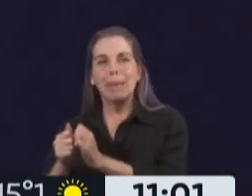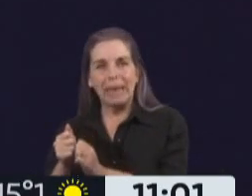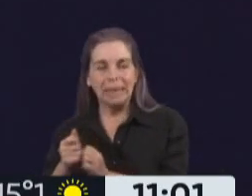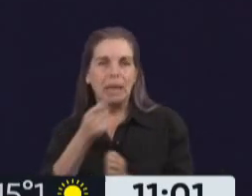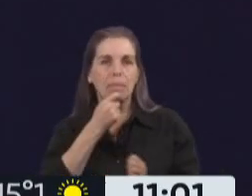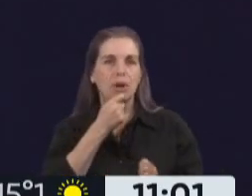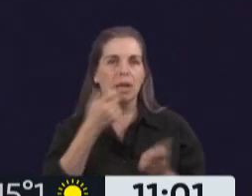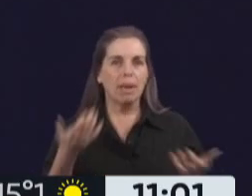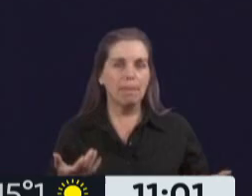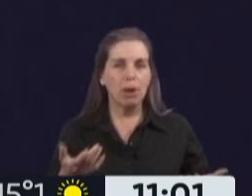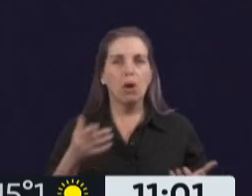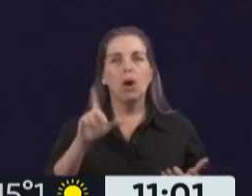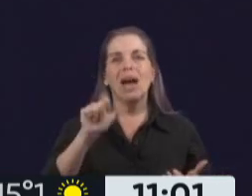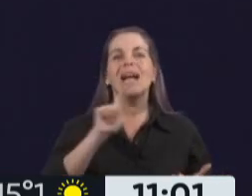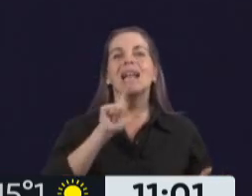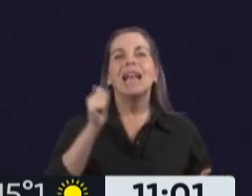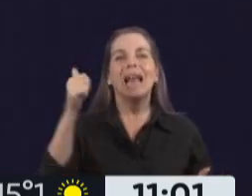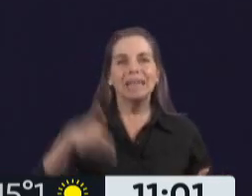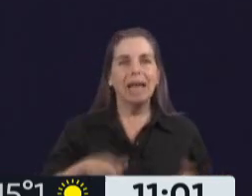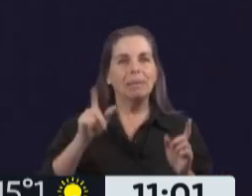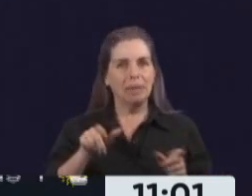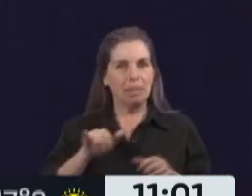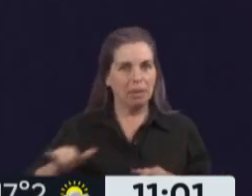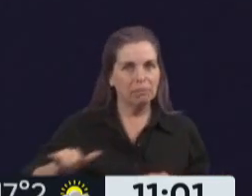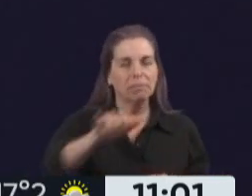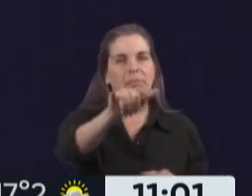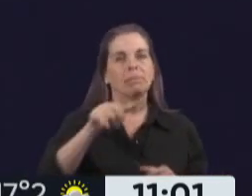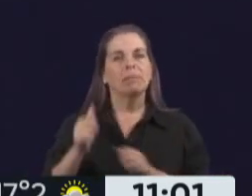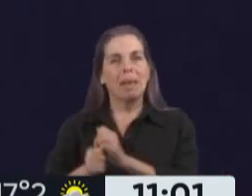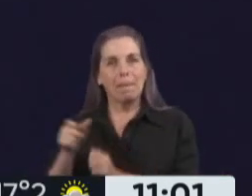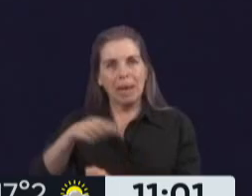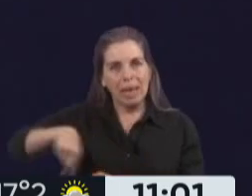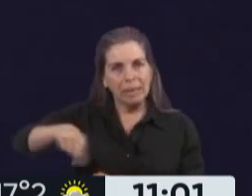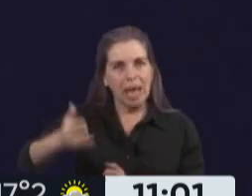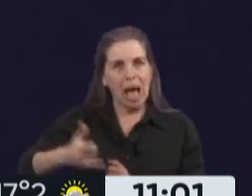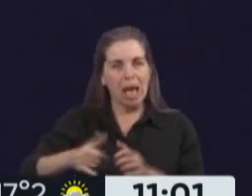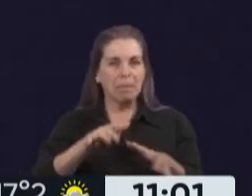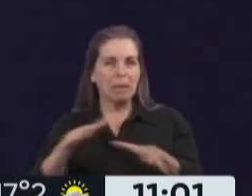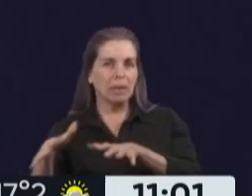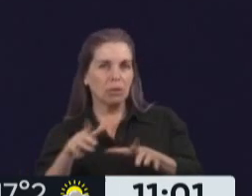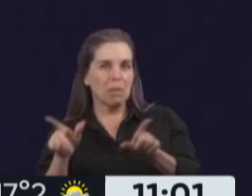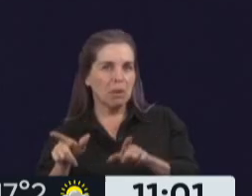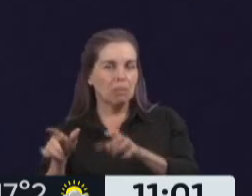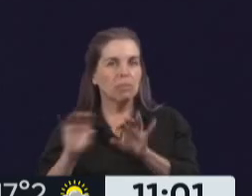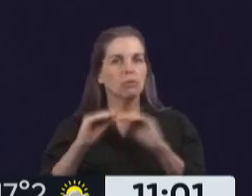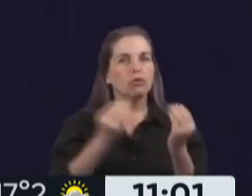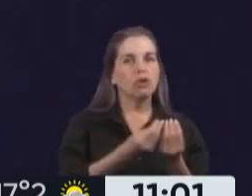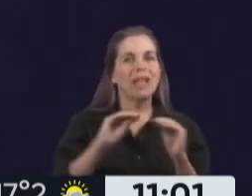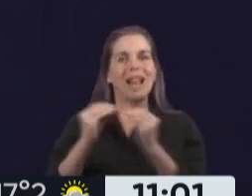como por ejemplo los de la TAM, que tienen una cantidad de empleados similar cuando uno toma